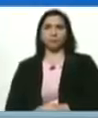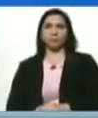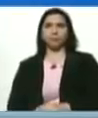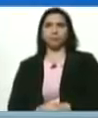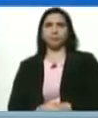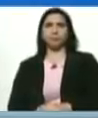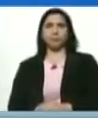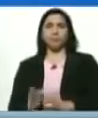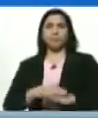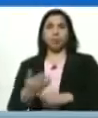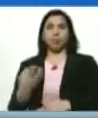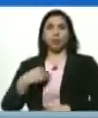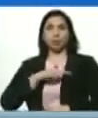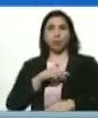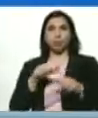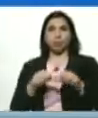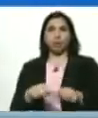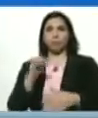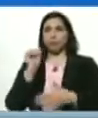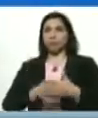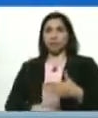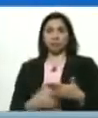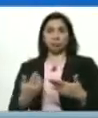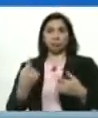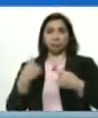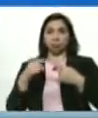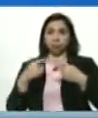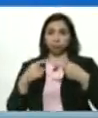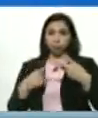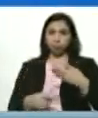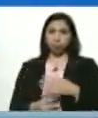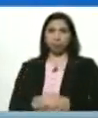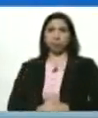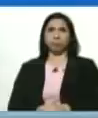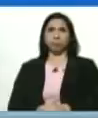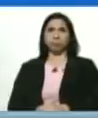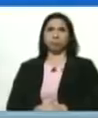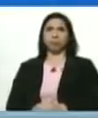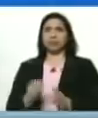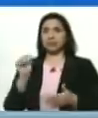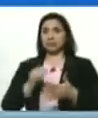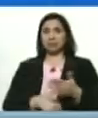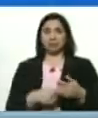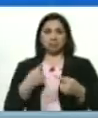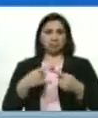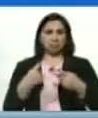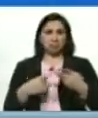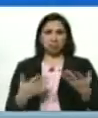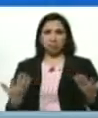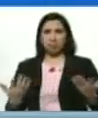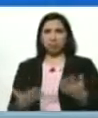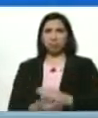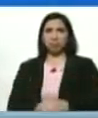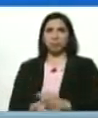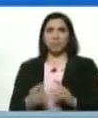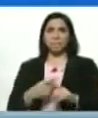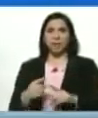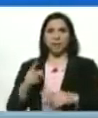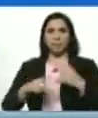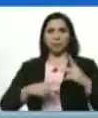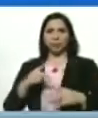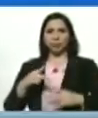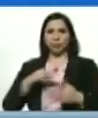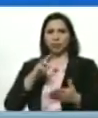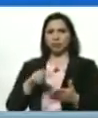porque nos quedábamos sin repuesto sin aditivos para la producción nacional